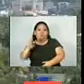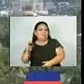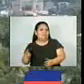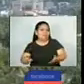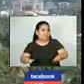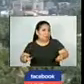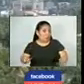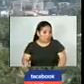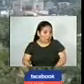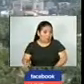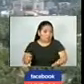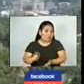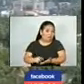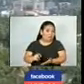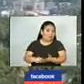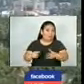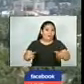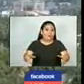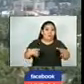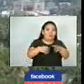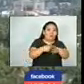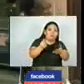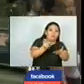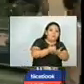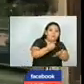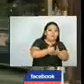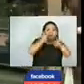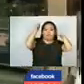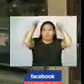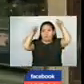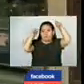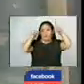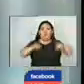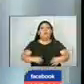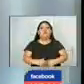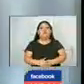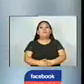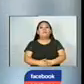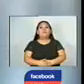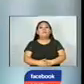Entérese a que lo atribuye a una Comisión Económica de las Naciones Unidas.